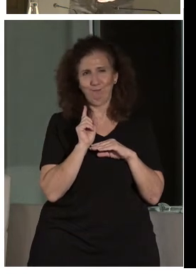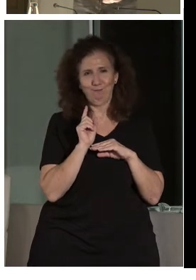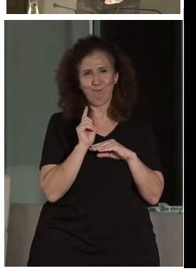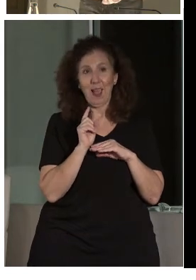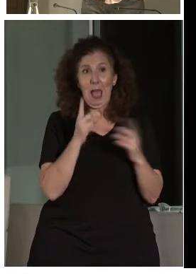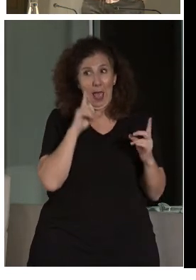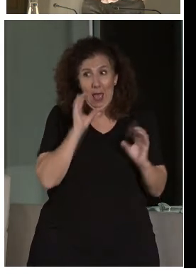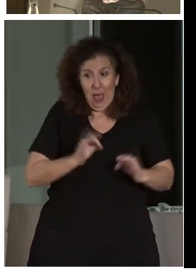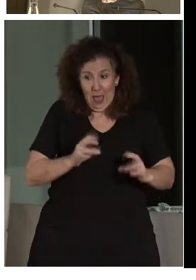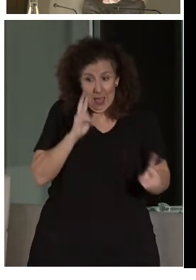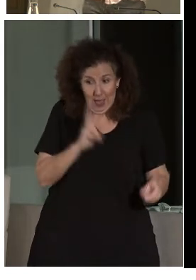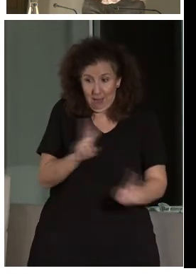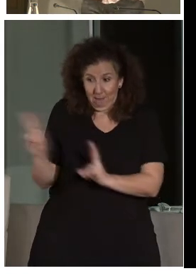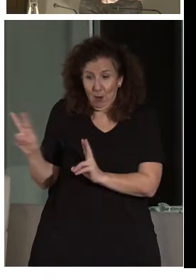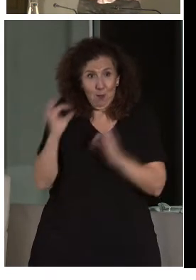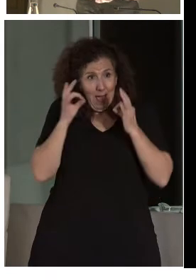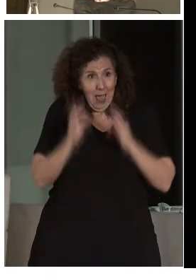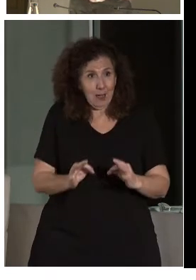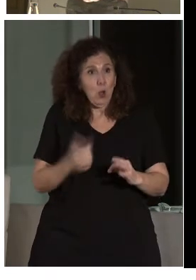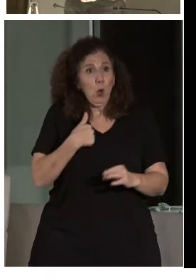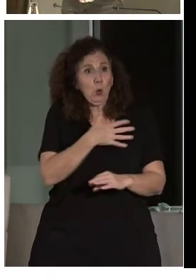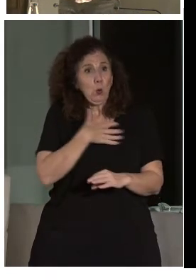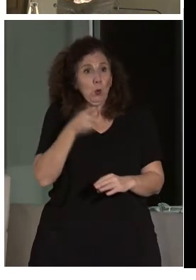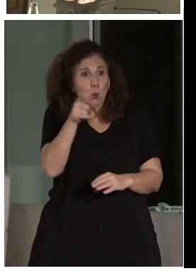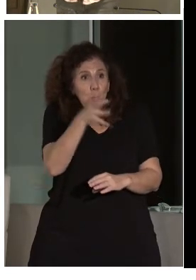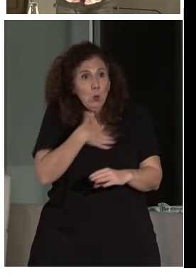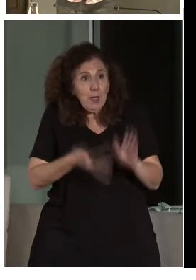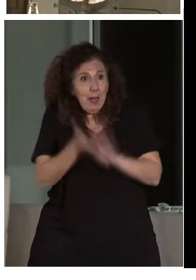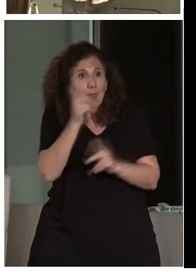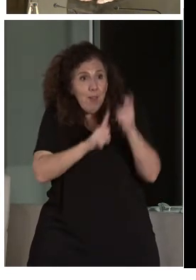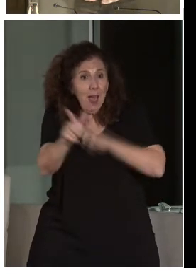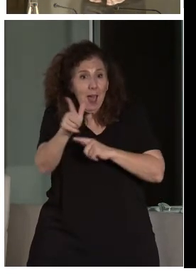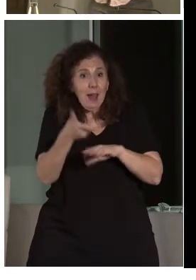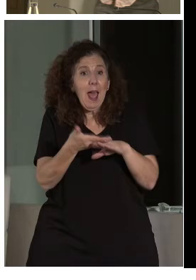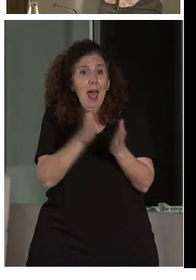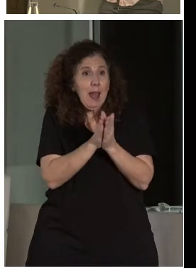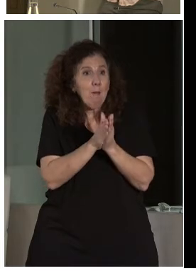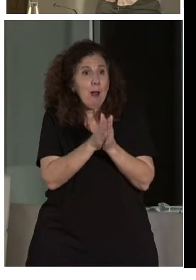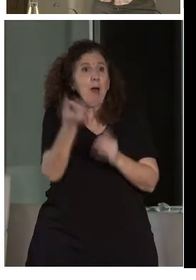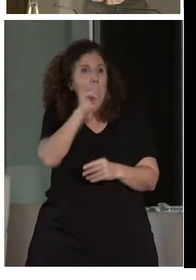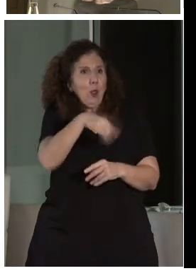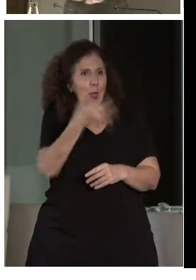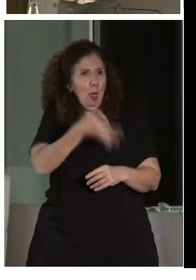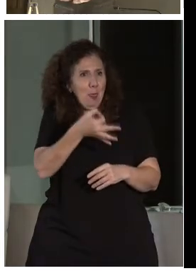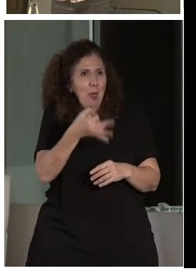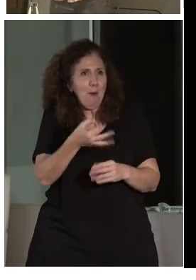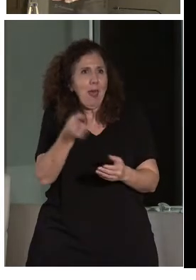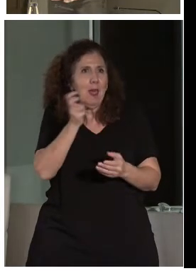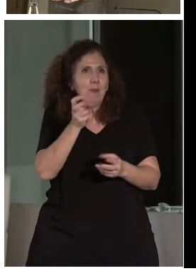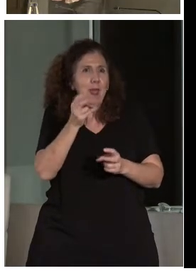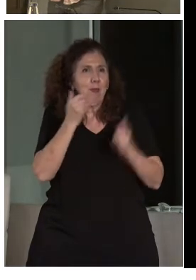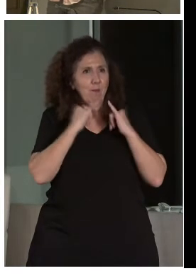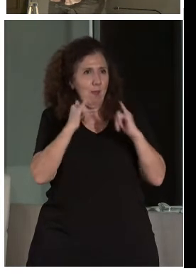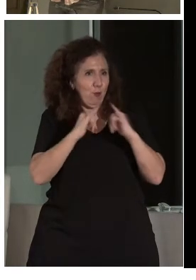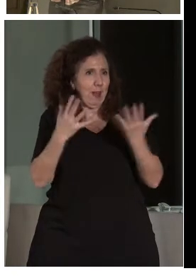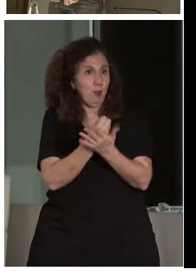Esto es lo que hay, o sea, es que esto, si quieres ir a La Palma y quieres conocerla, pues tienes que ir de esta manera, ¿no? También se metieron en el Parque